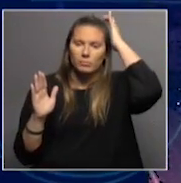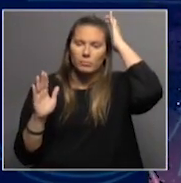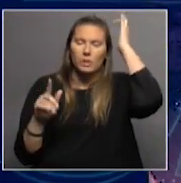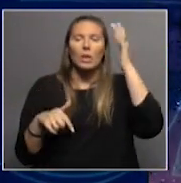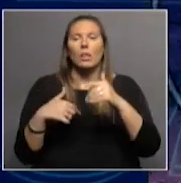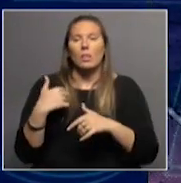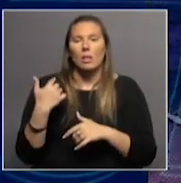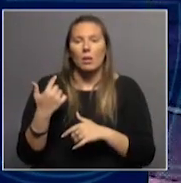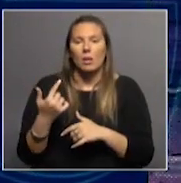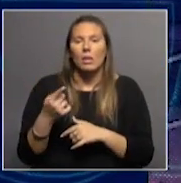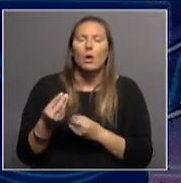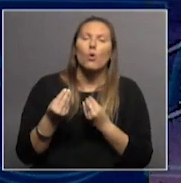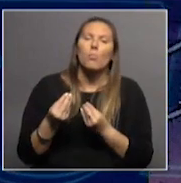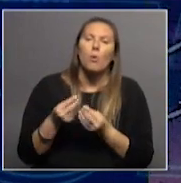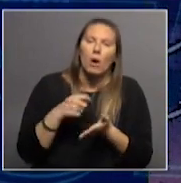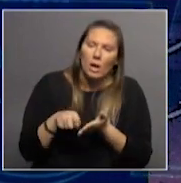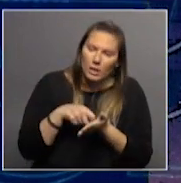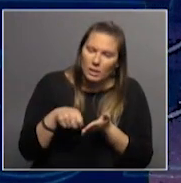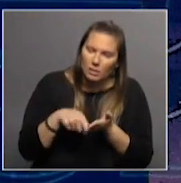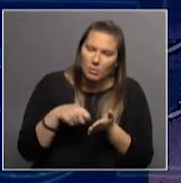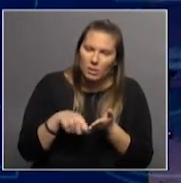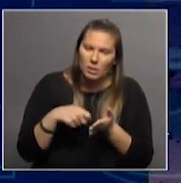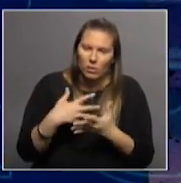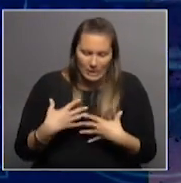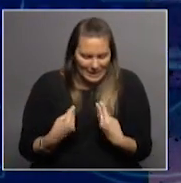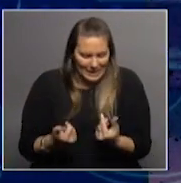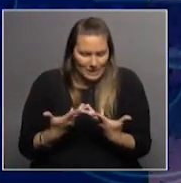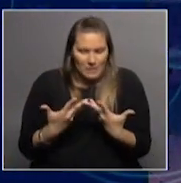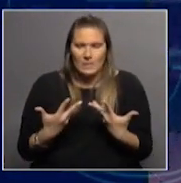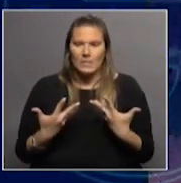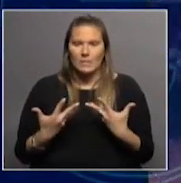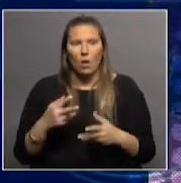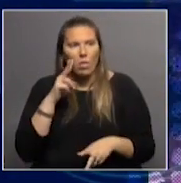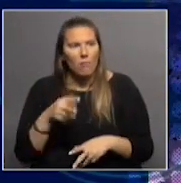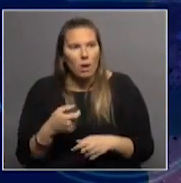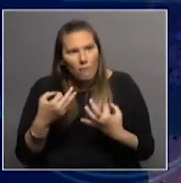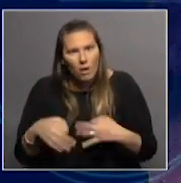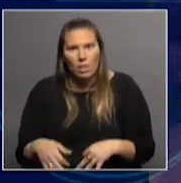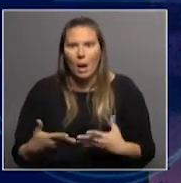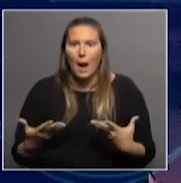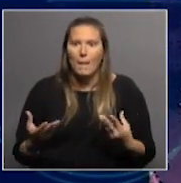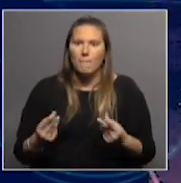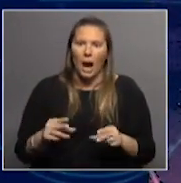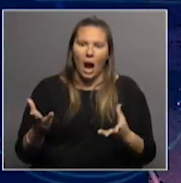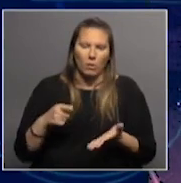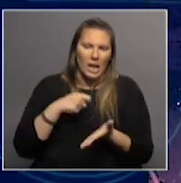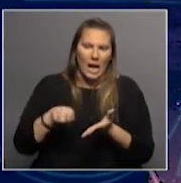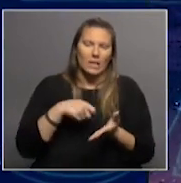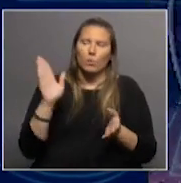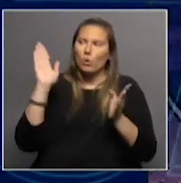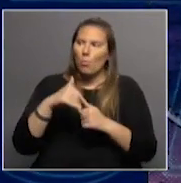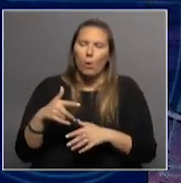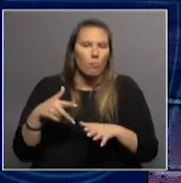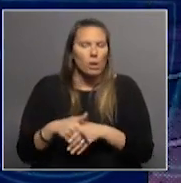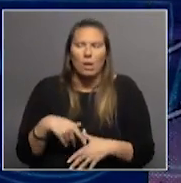después no y ahí cómo empezaste a componer con ese sentimiento que te generó cada beso que ahí no existe ahora compongo y no puedo para así